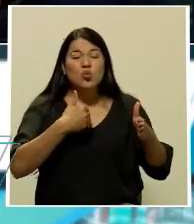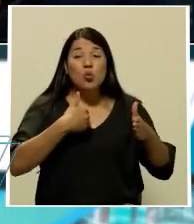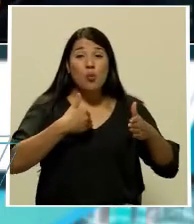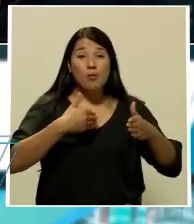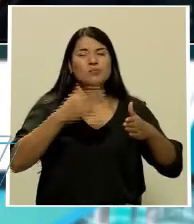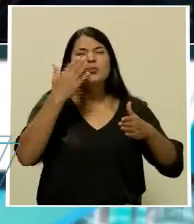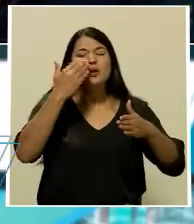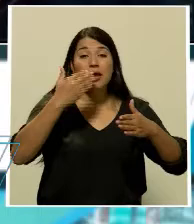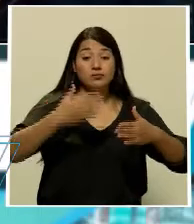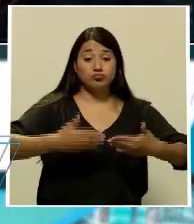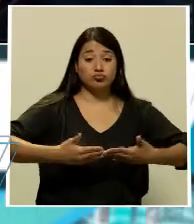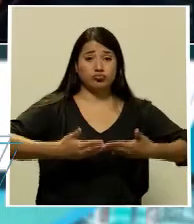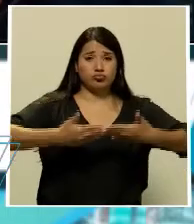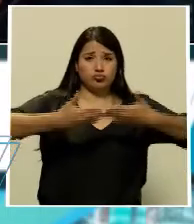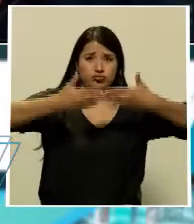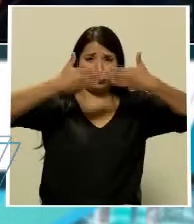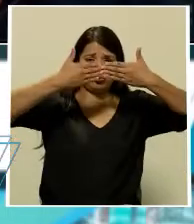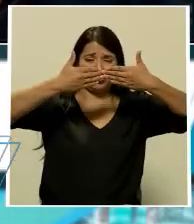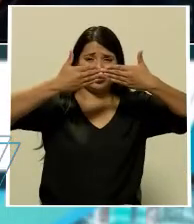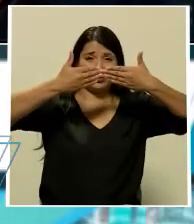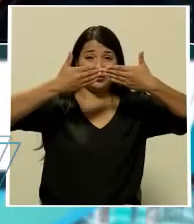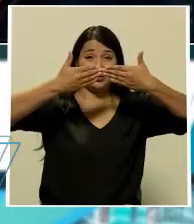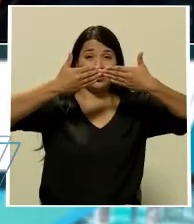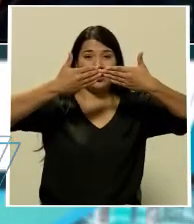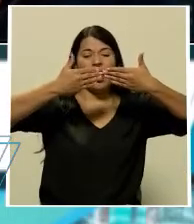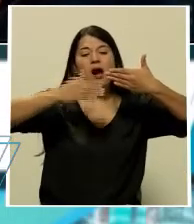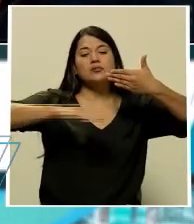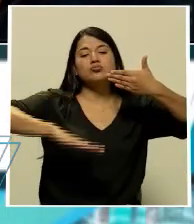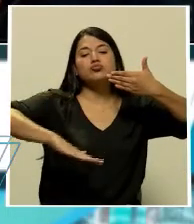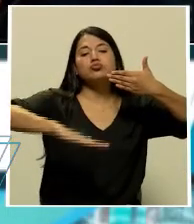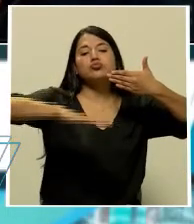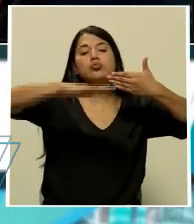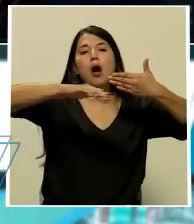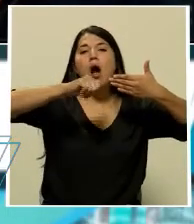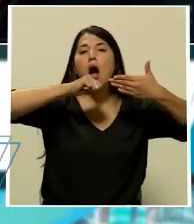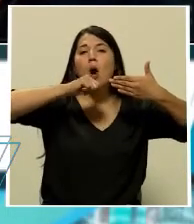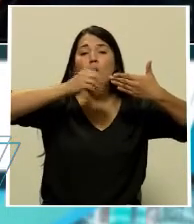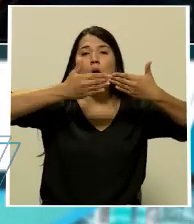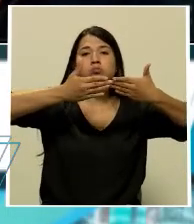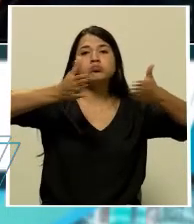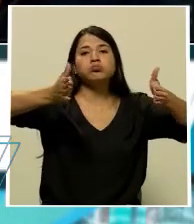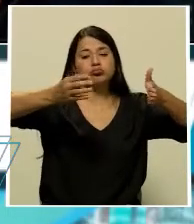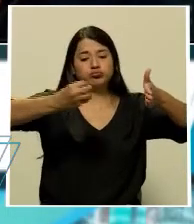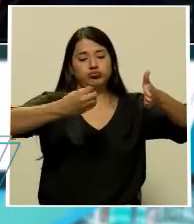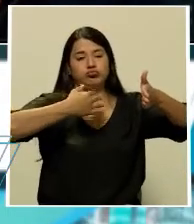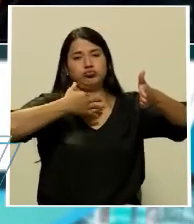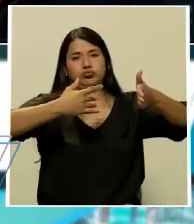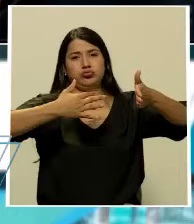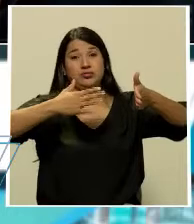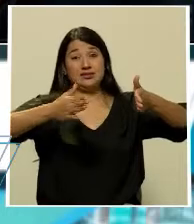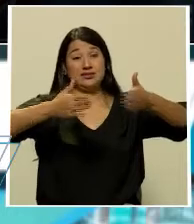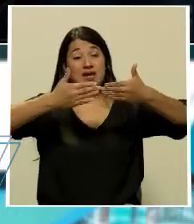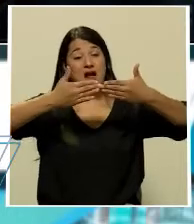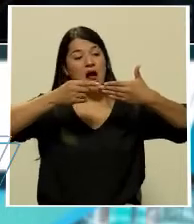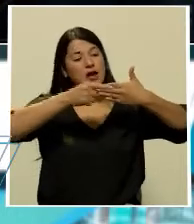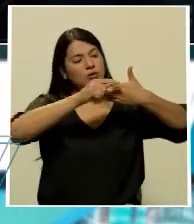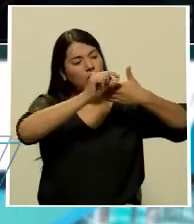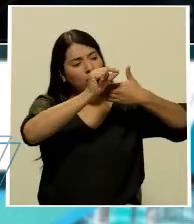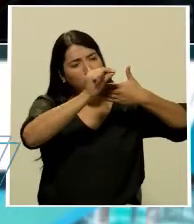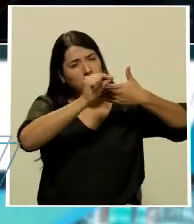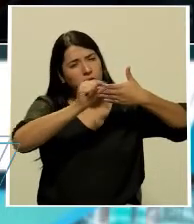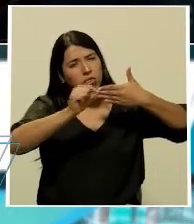que obligó a cerrar la planta durante 6 meses. ¿Cuál es el estado actual de la obra en este momento? En